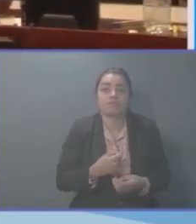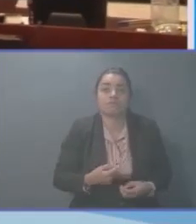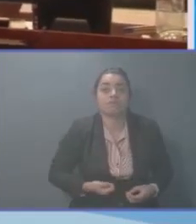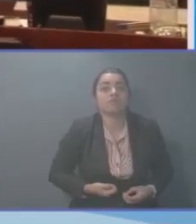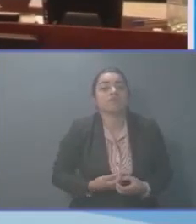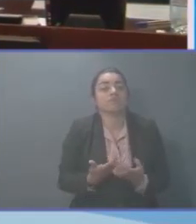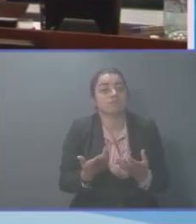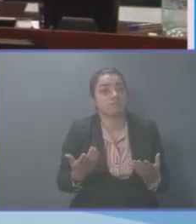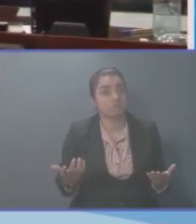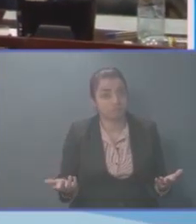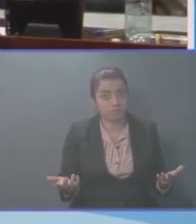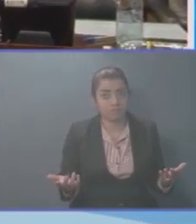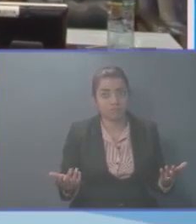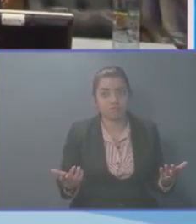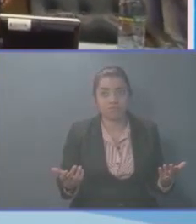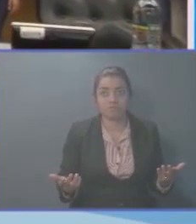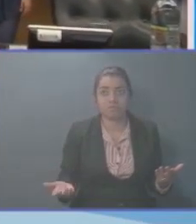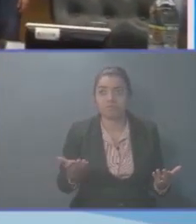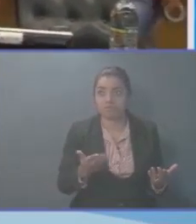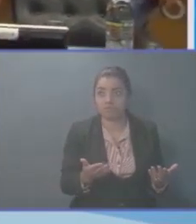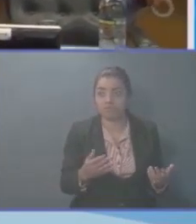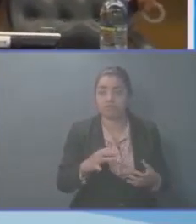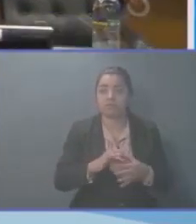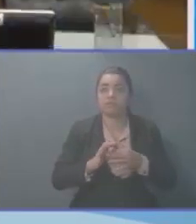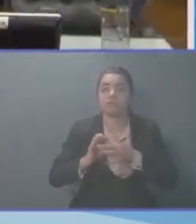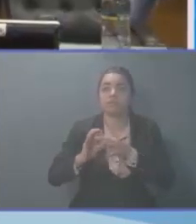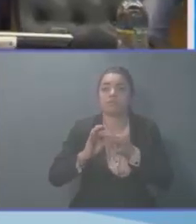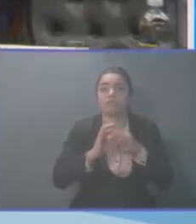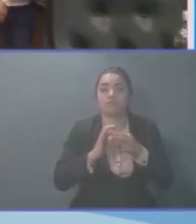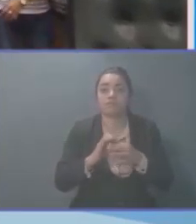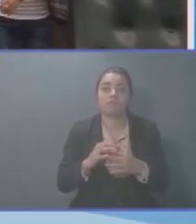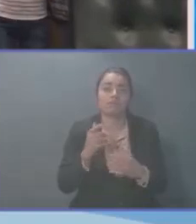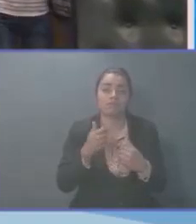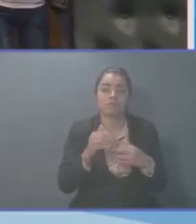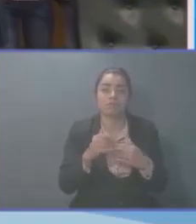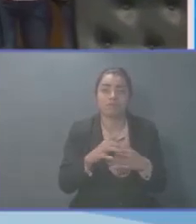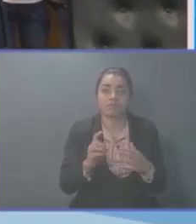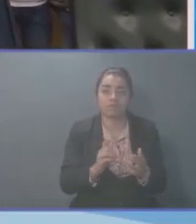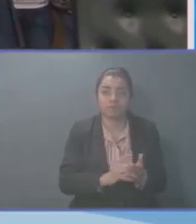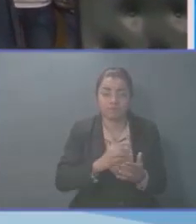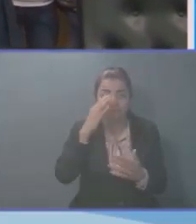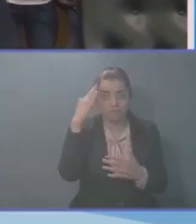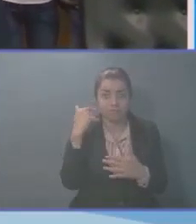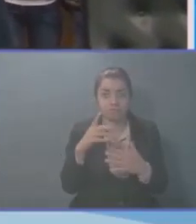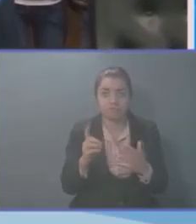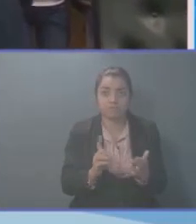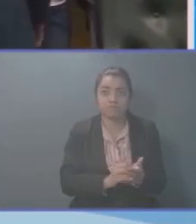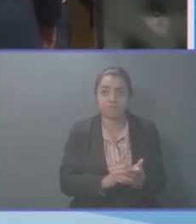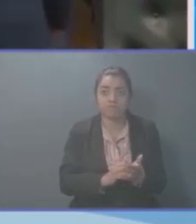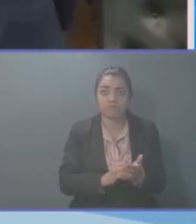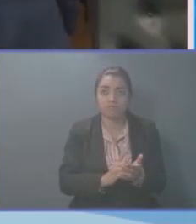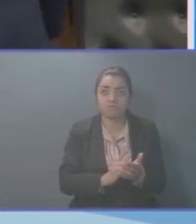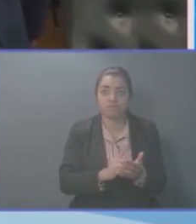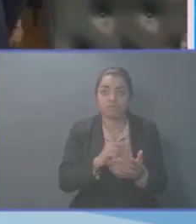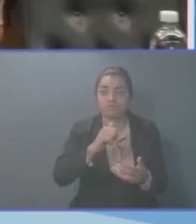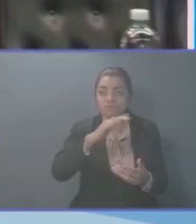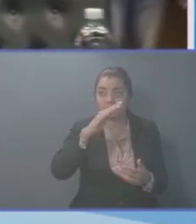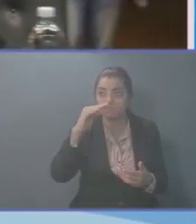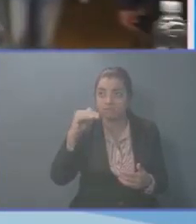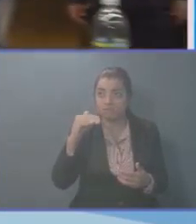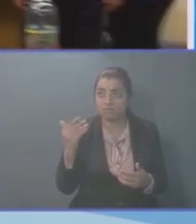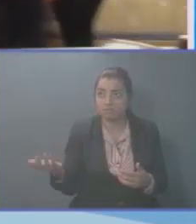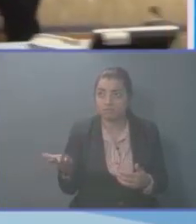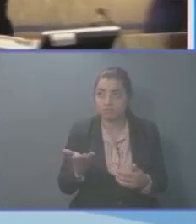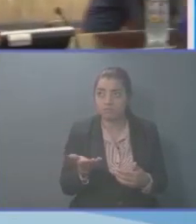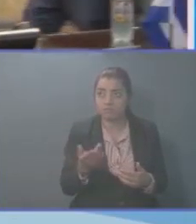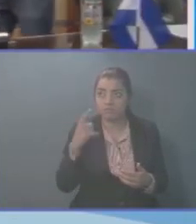la condena y sobre todo también la solidaridad con los diputados y diputadas y con el país en general por